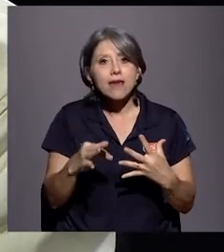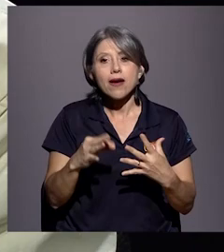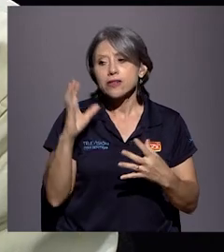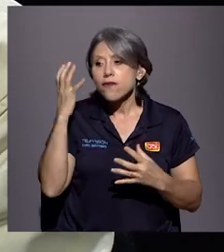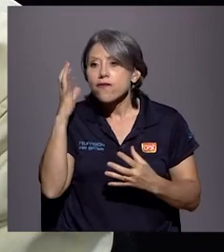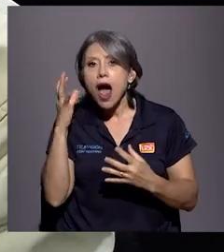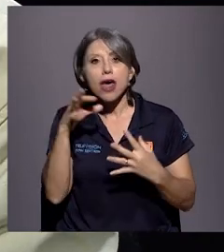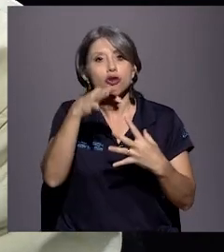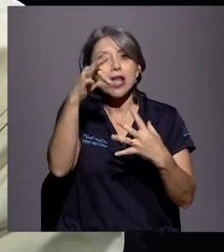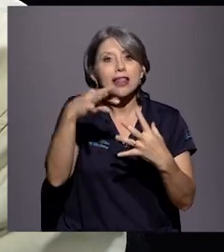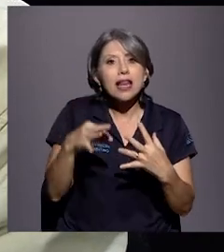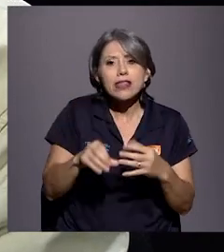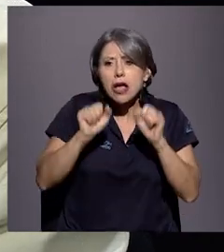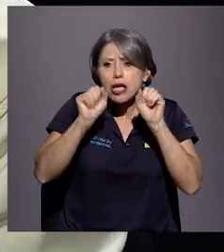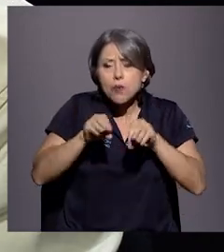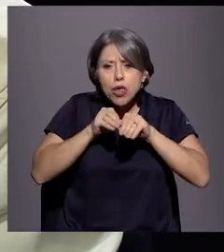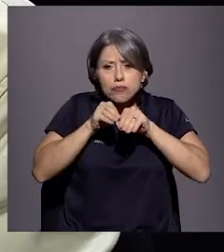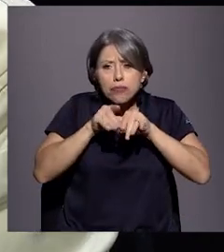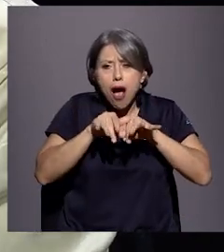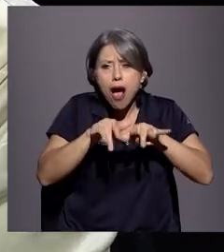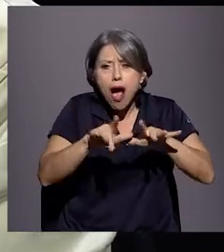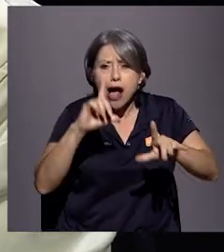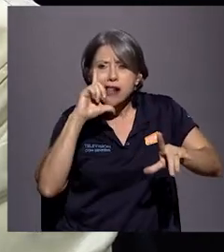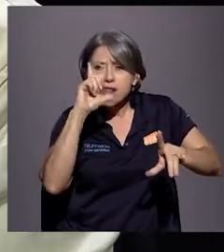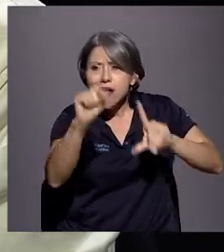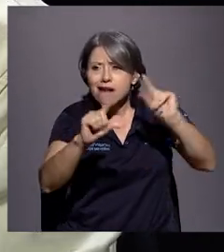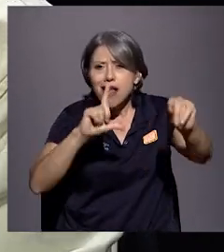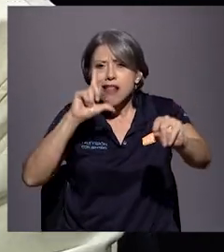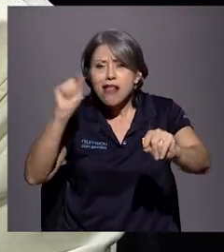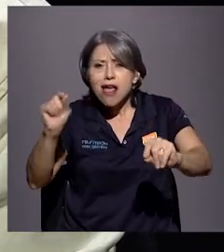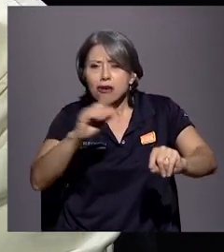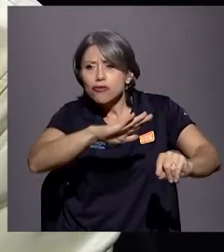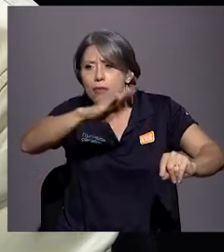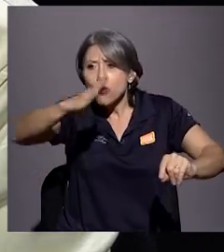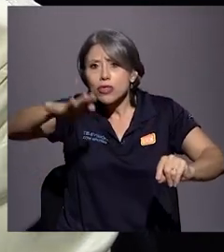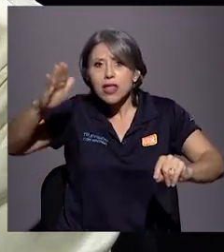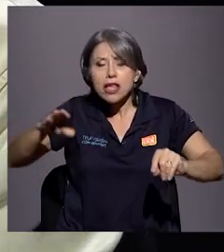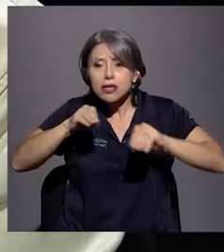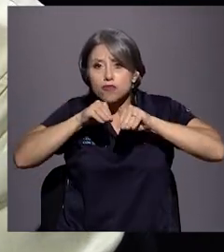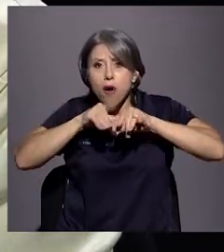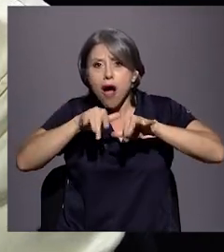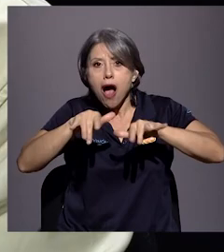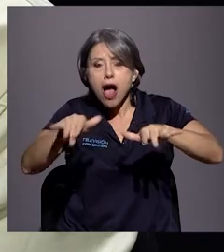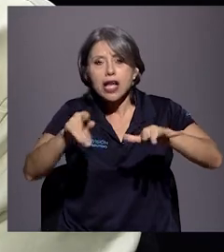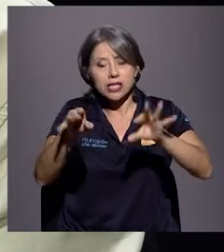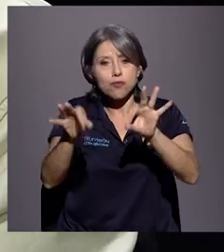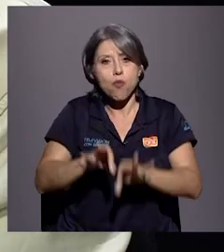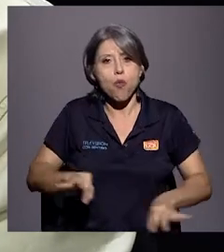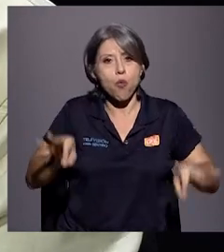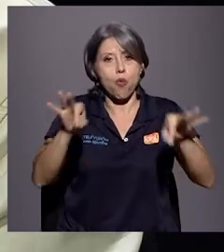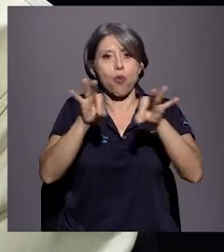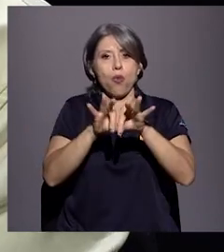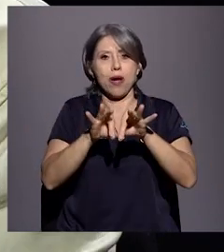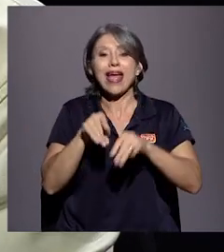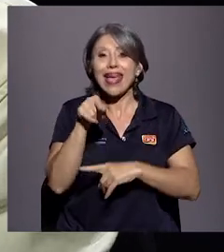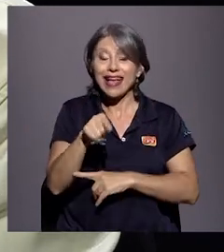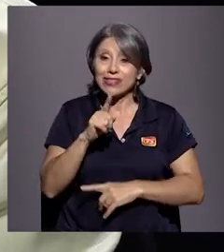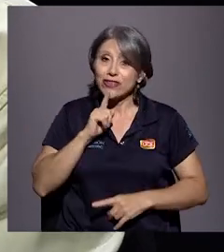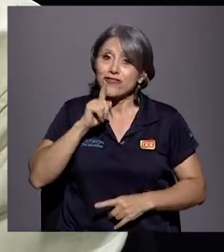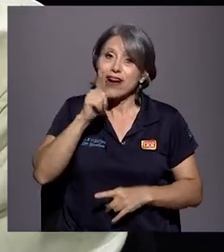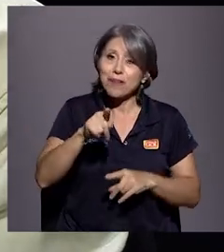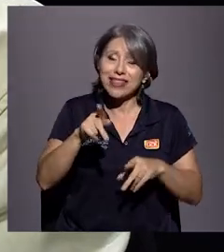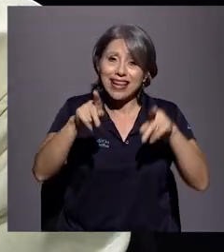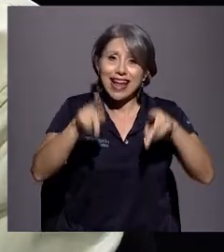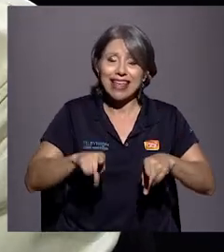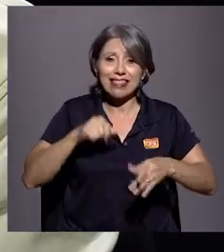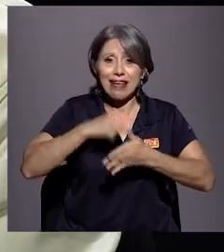que llegan a los confines de las montañas donde la gente está, es fundamental. Y eso es una cosa que realmente la gente